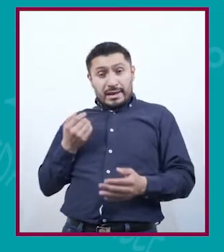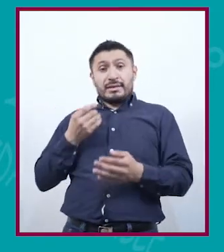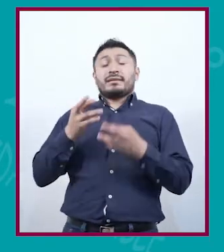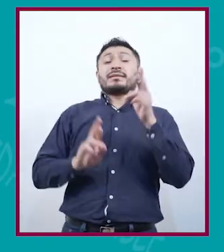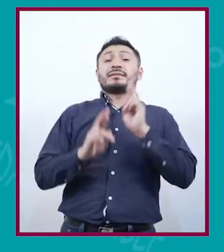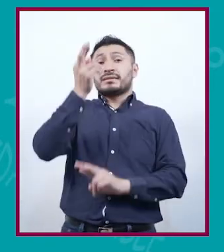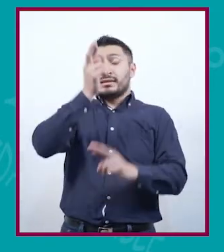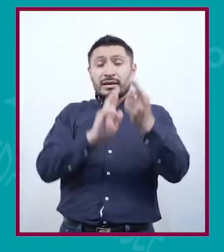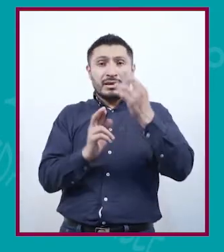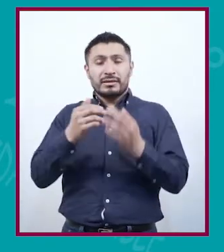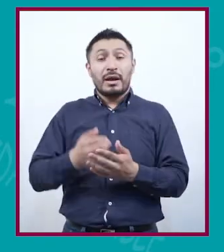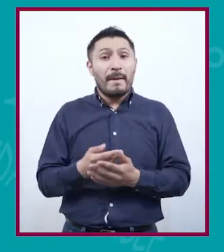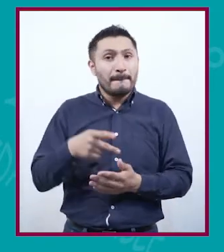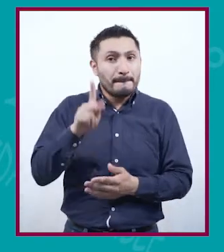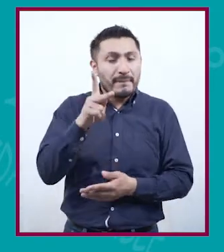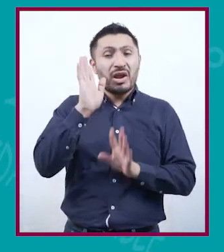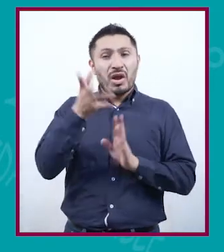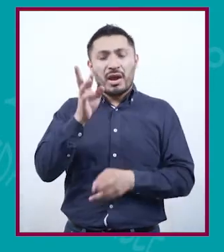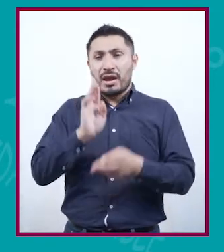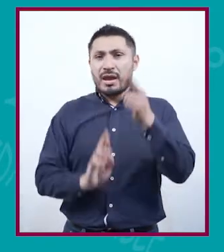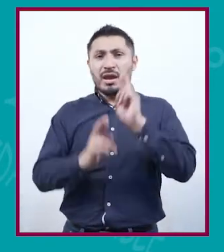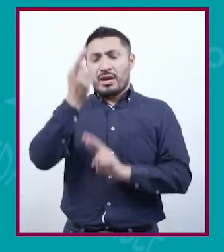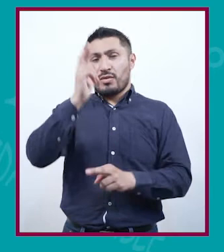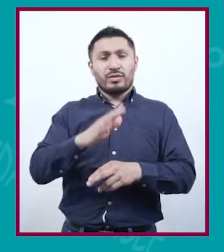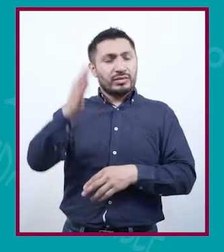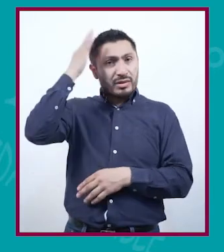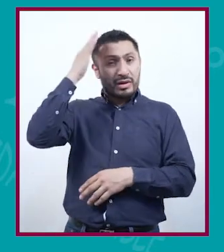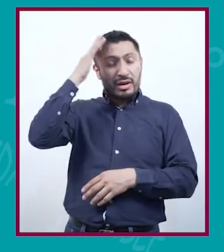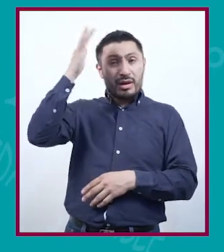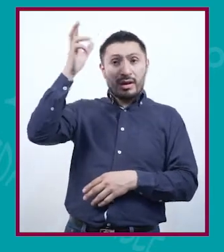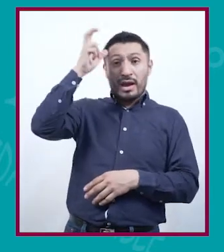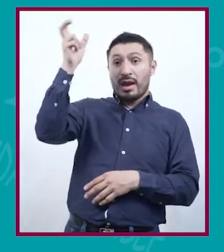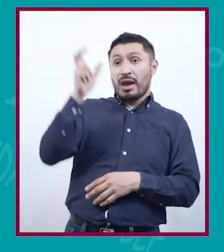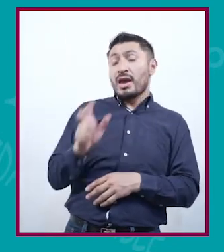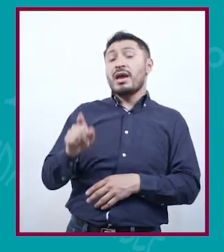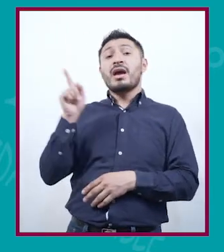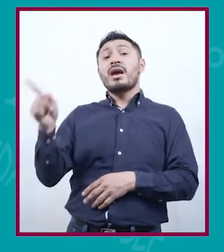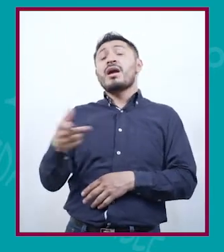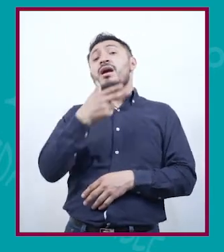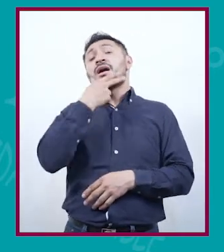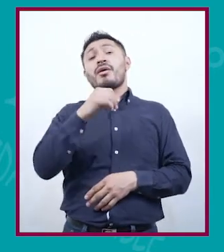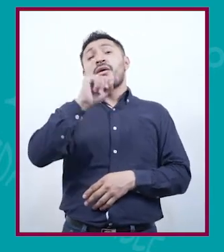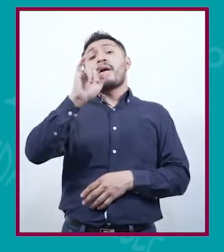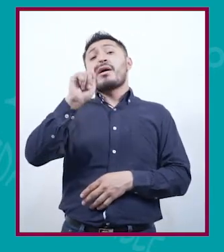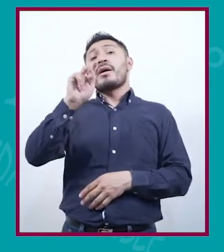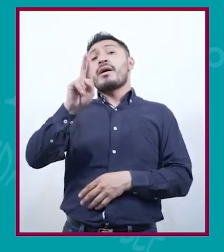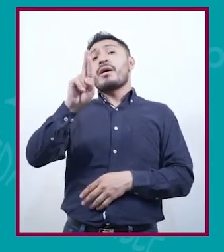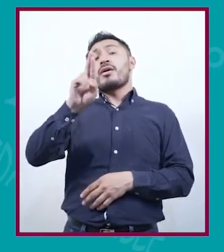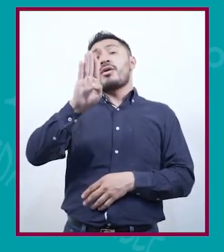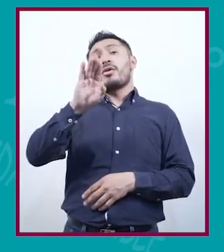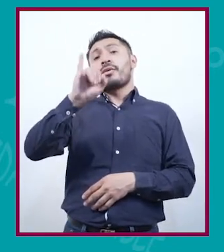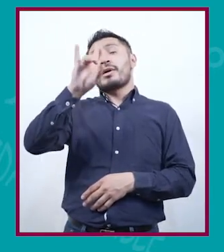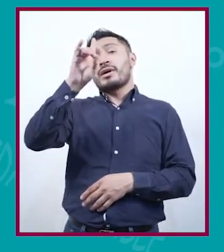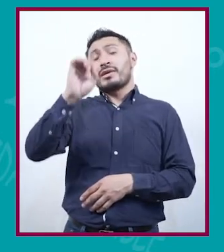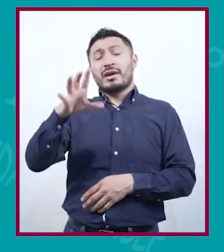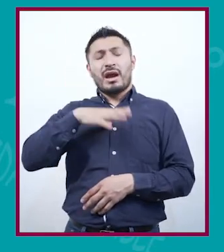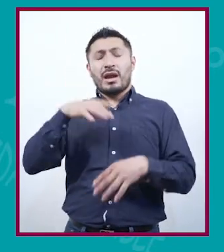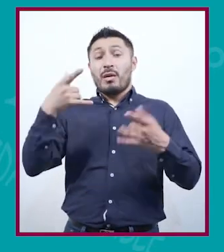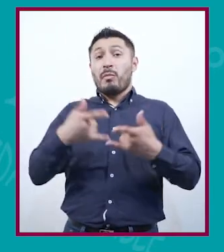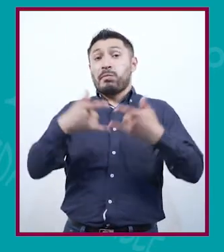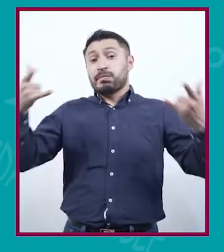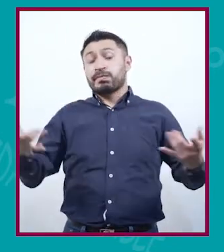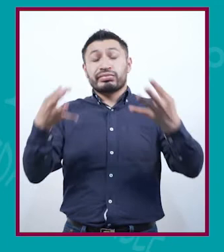de la revolución, pero una vez que estalla la revolución encabezada por Hidalgo, Iturbide encabeza, genera